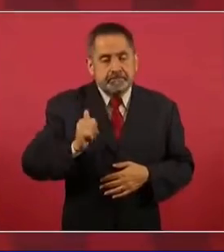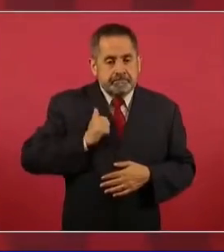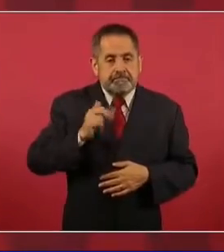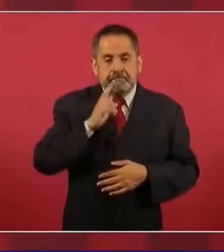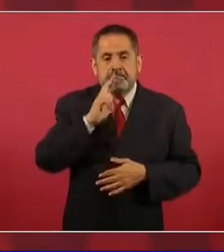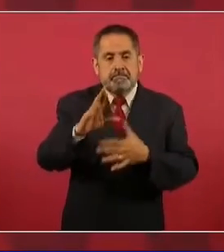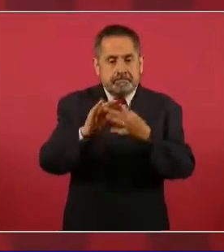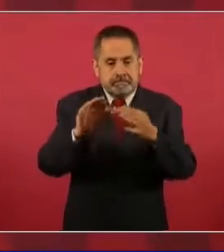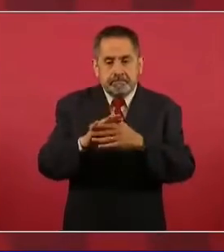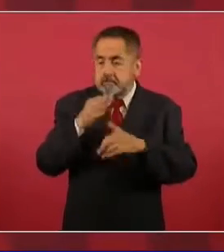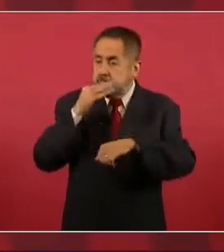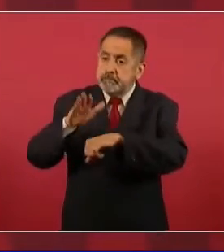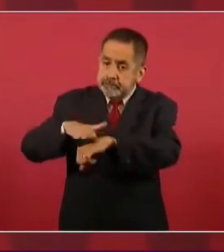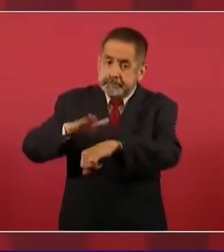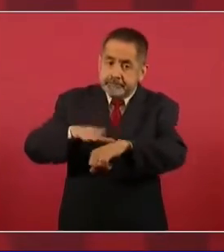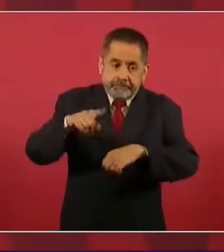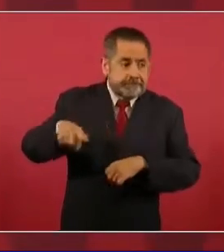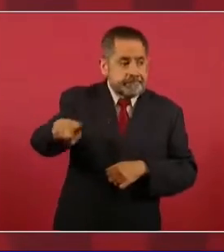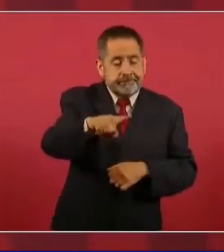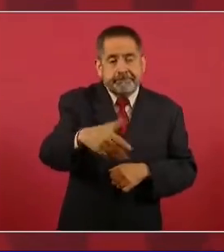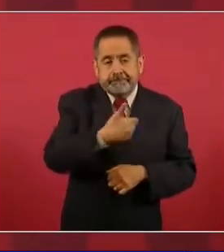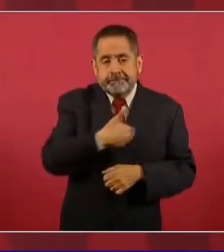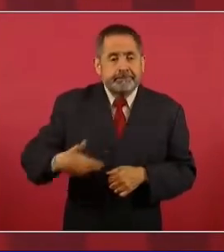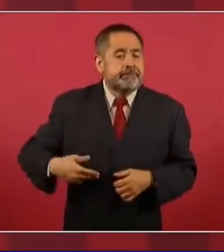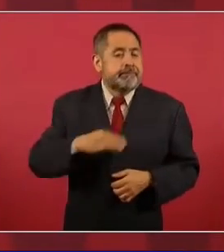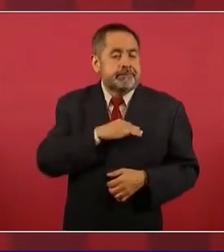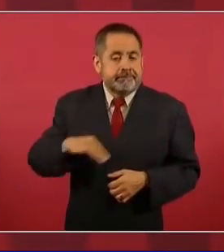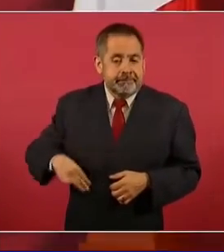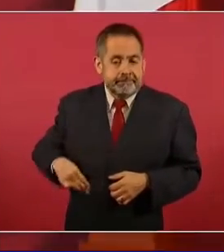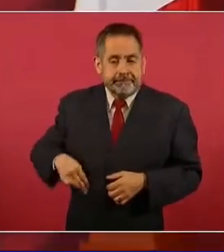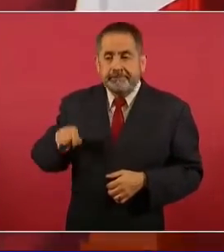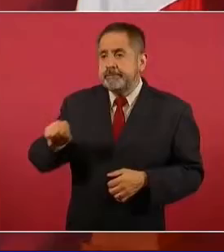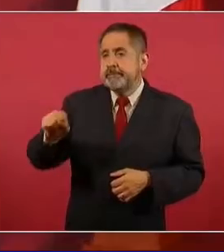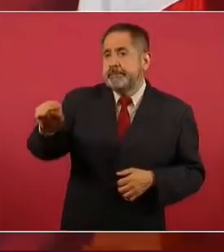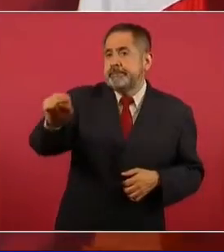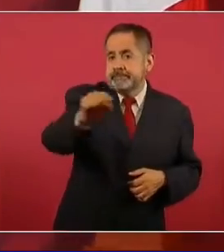aprovecho para decirle a los presidentes municipales,